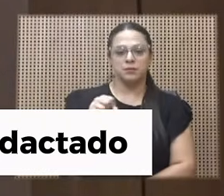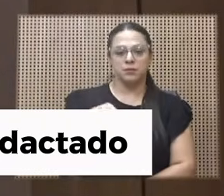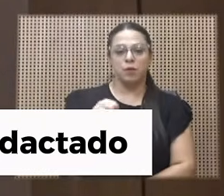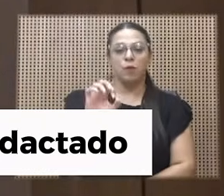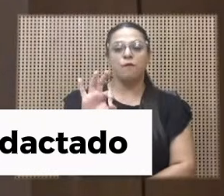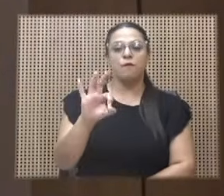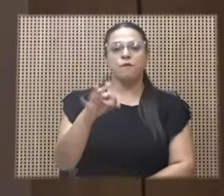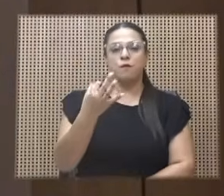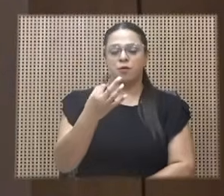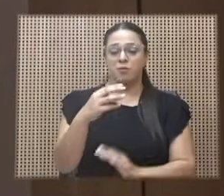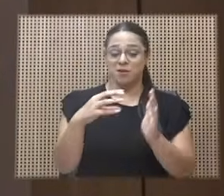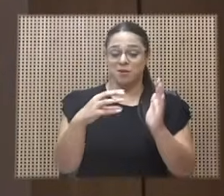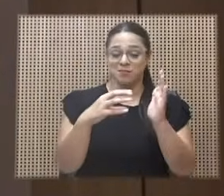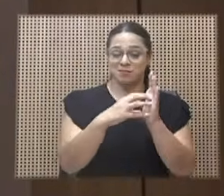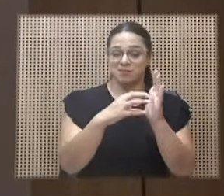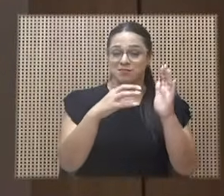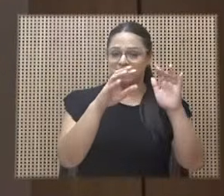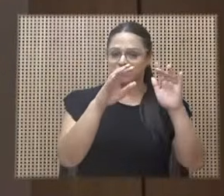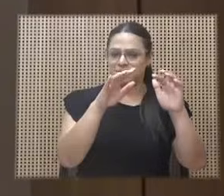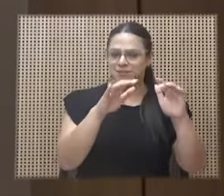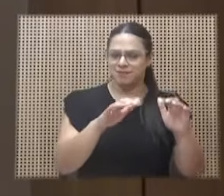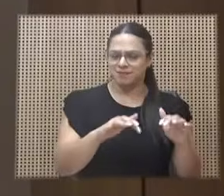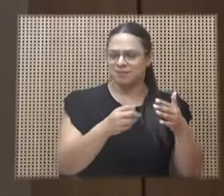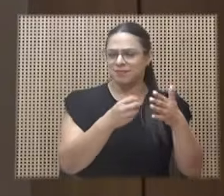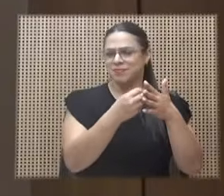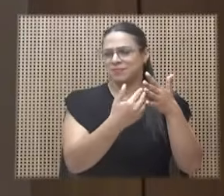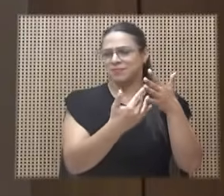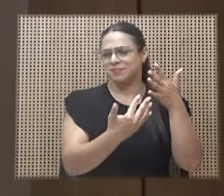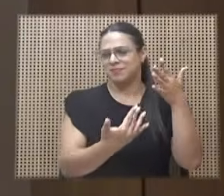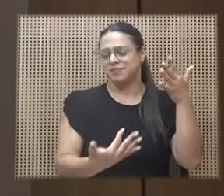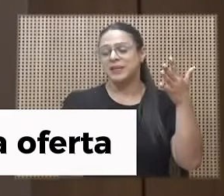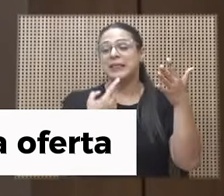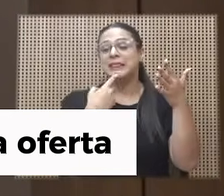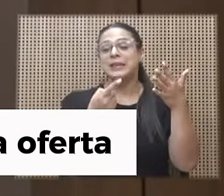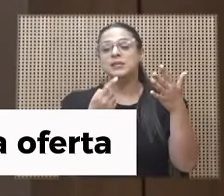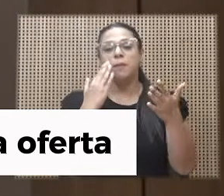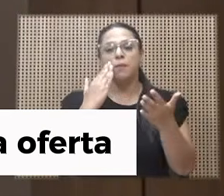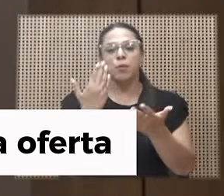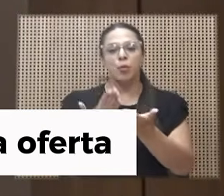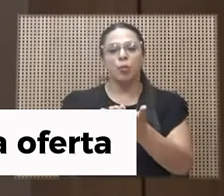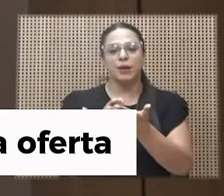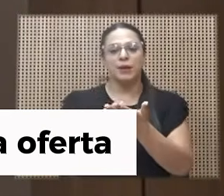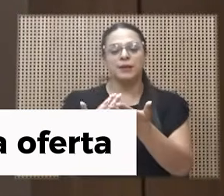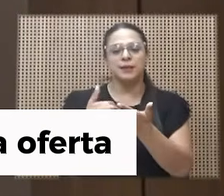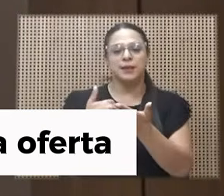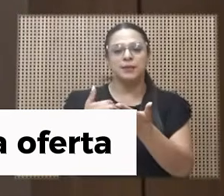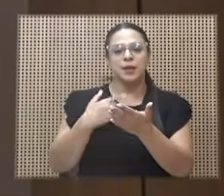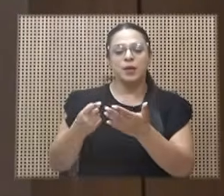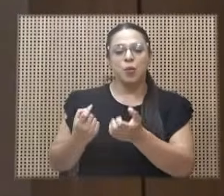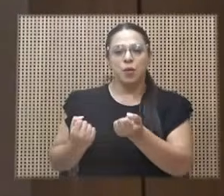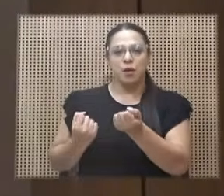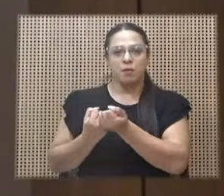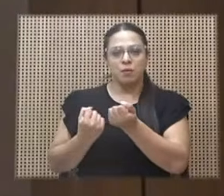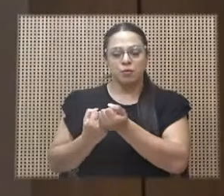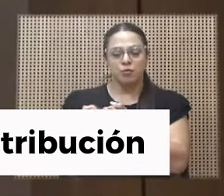está redactado es demasiado amplio. Dice que el proponente tiene derecho a una retribución en la evaluación de la